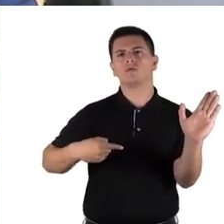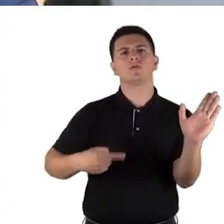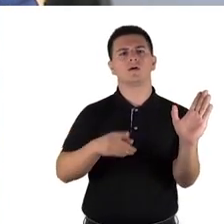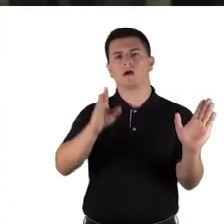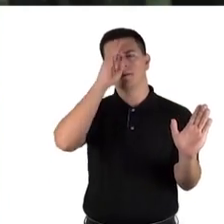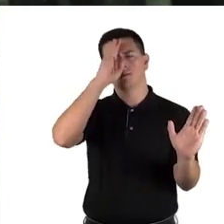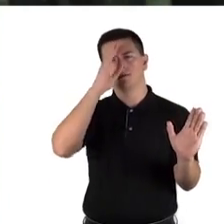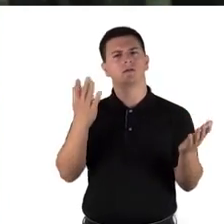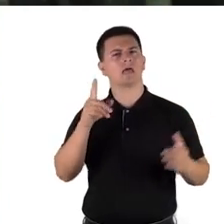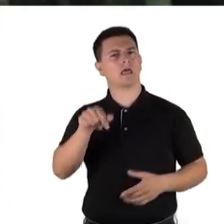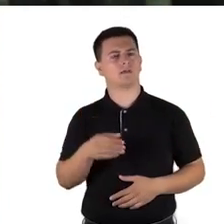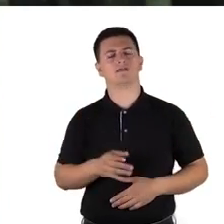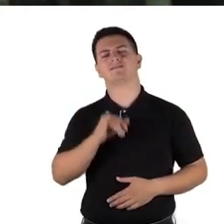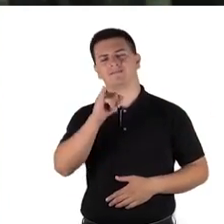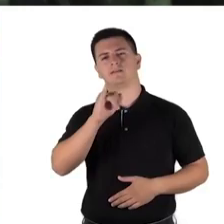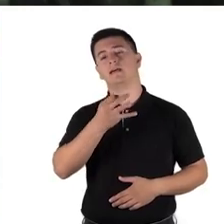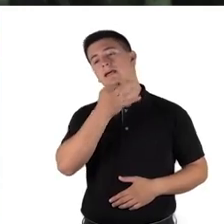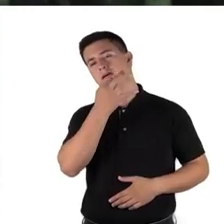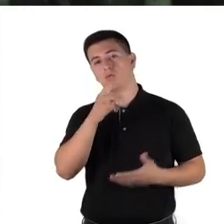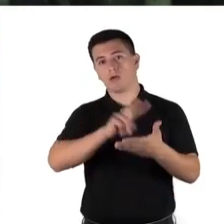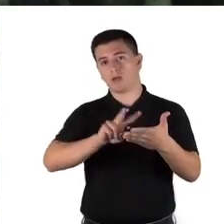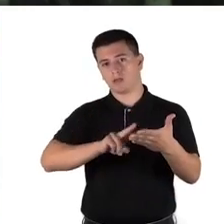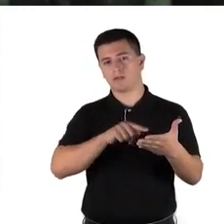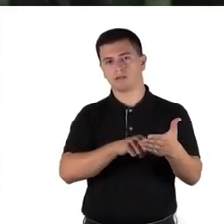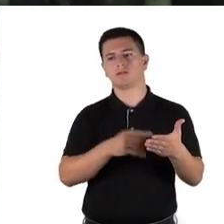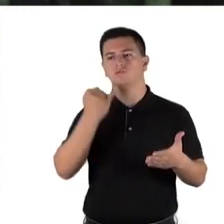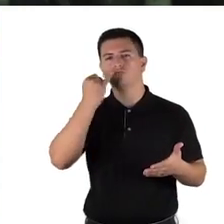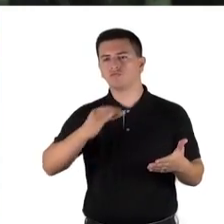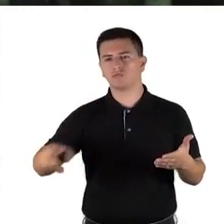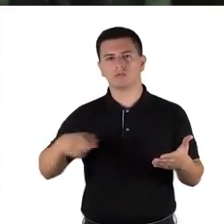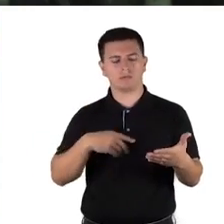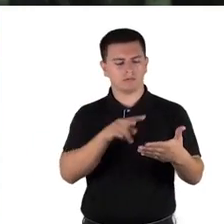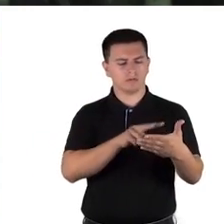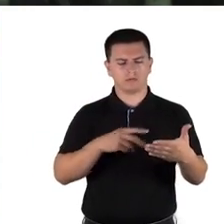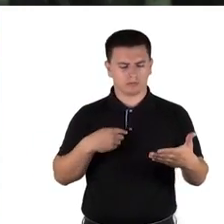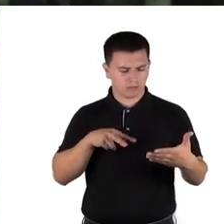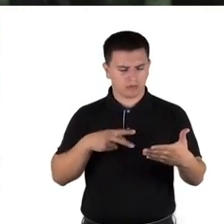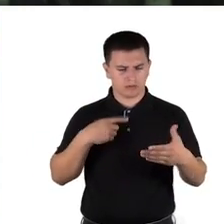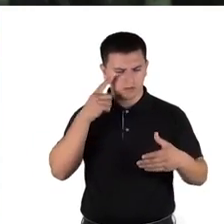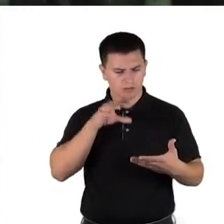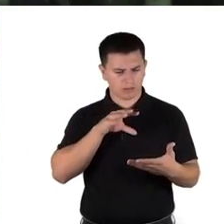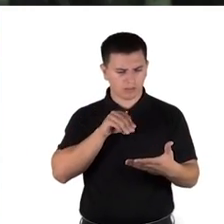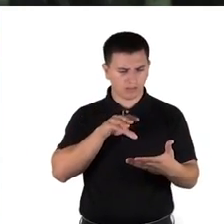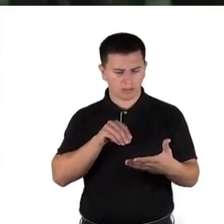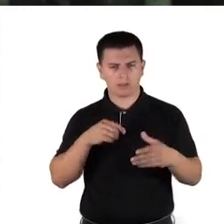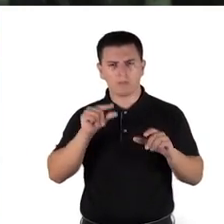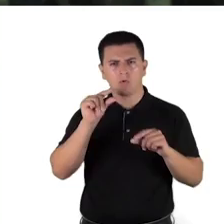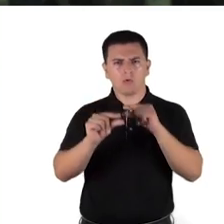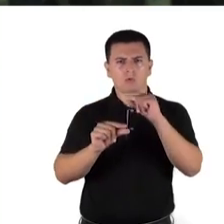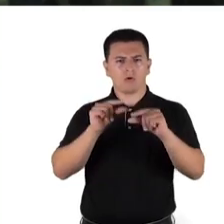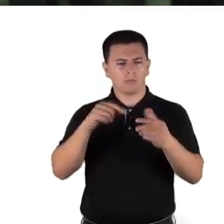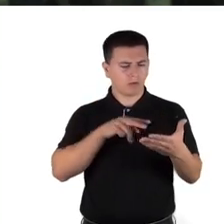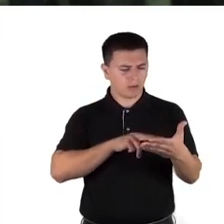Claro, por ejemplo, a leer, a poder decir palabras con fluidez, que a veces cuando los niños son muy chiquitos no hablan todavía